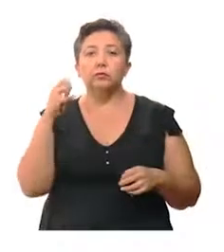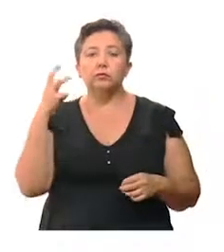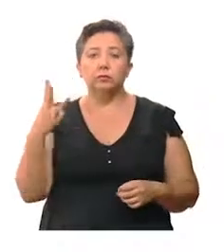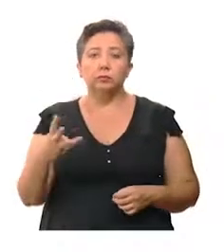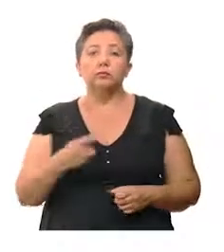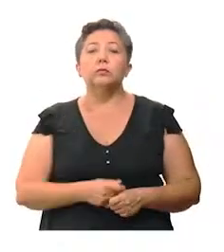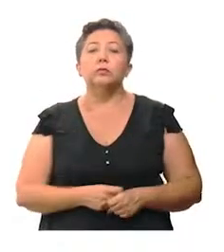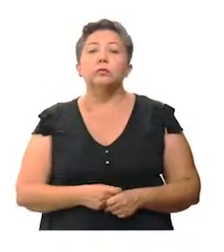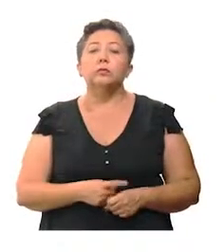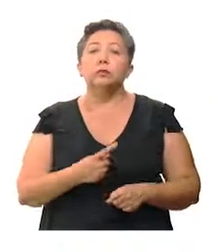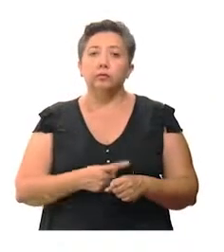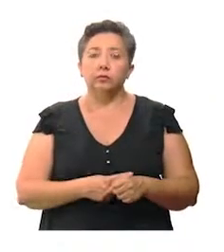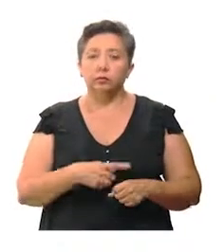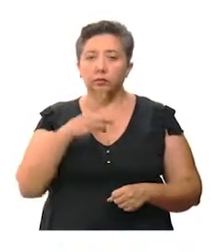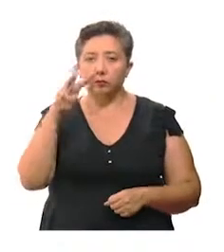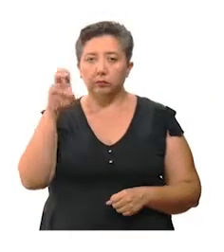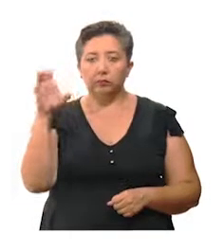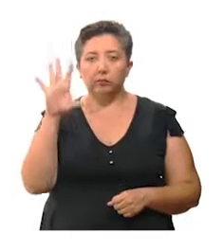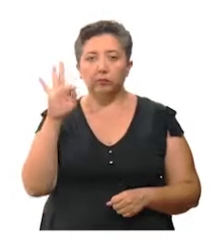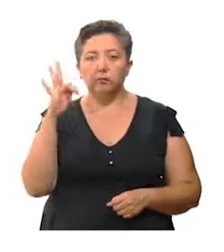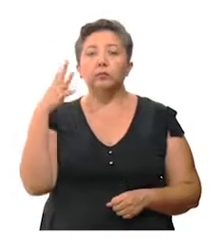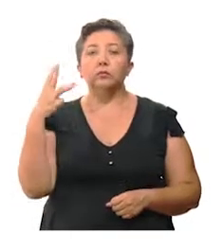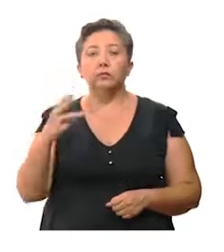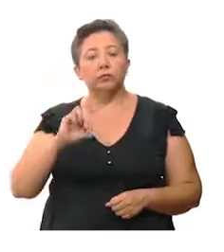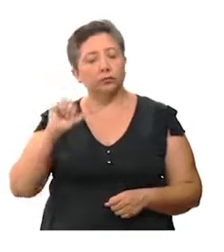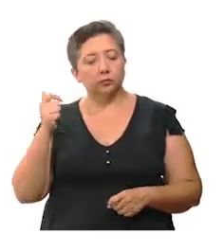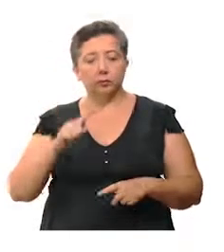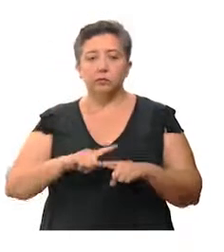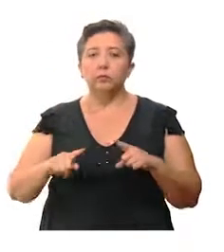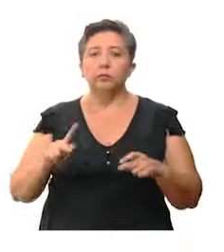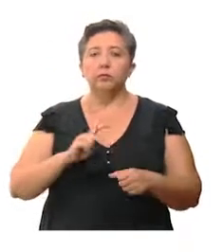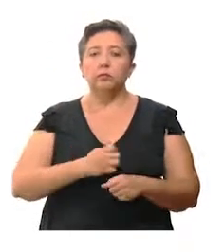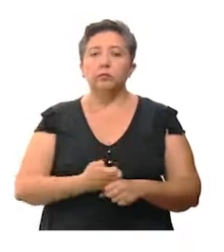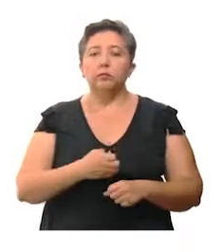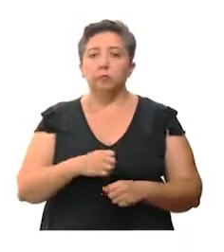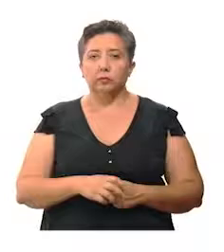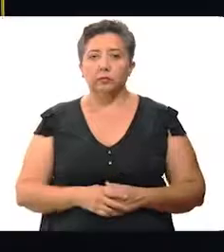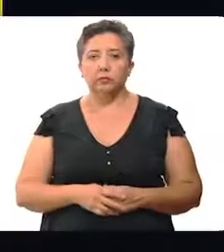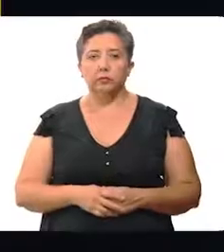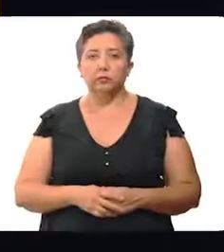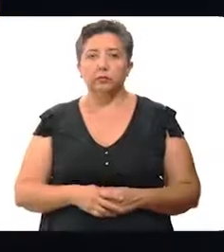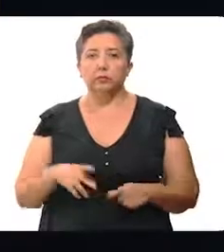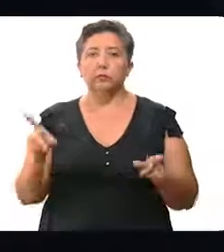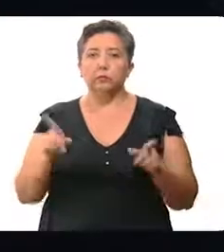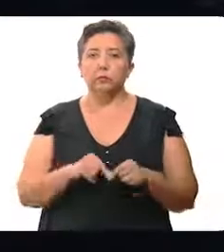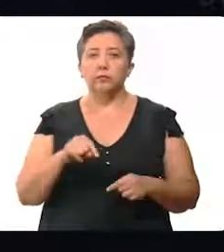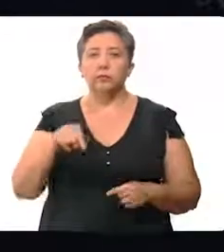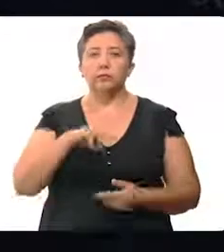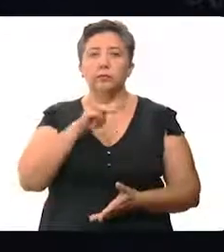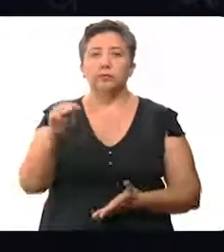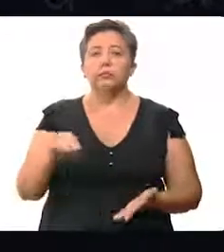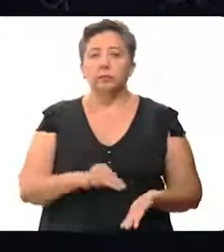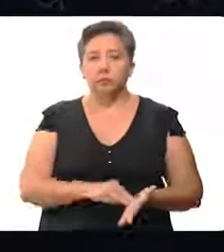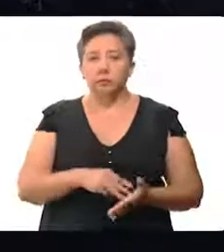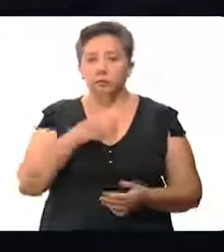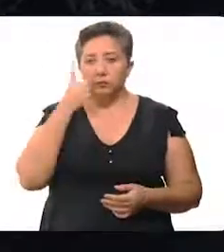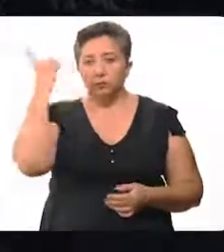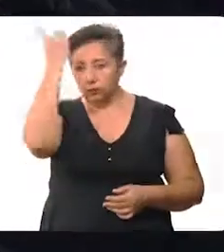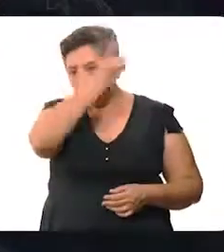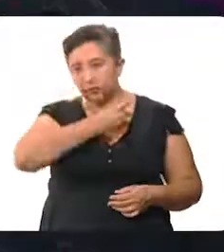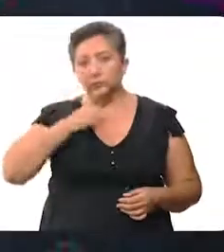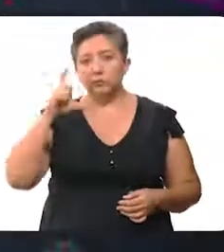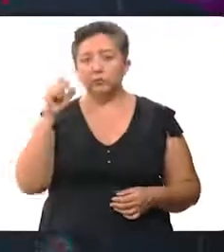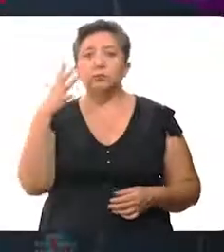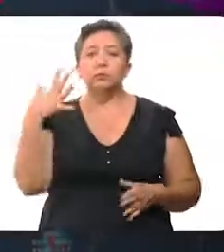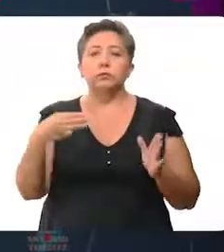39.963 casos positivos, 343 son de otro país u otro estado. Específicamente en Mérida, se han